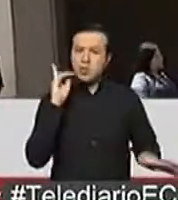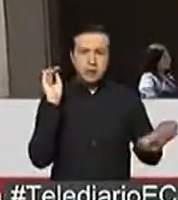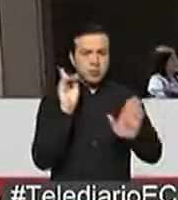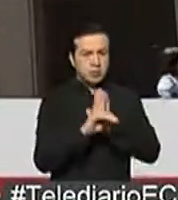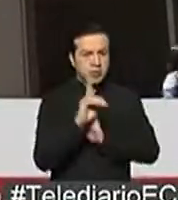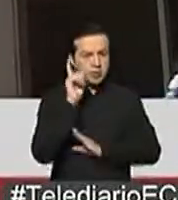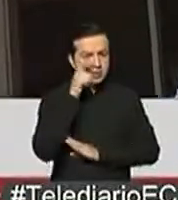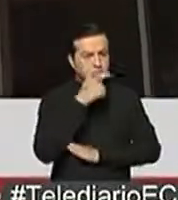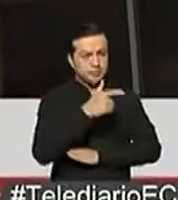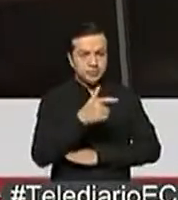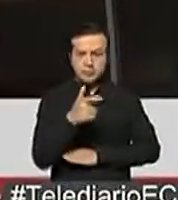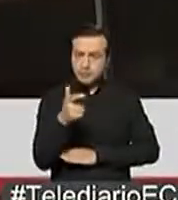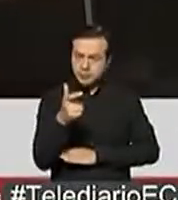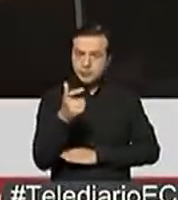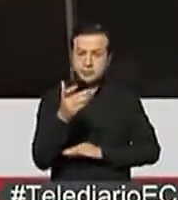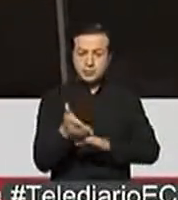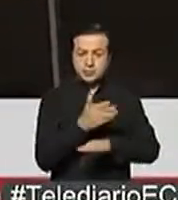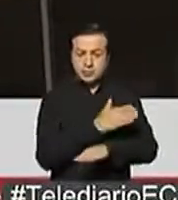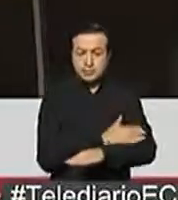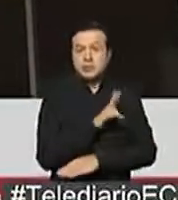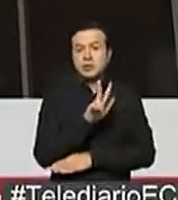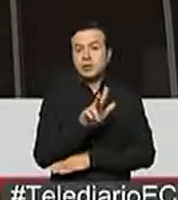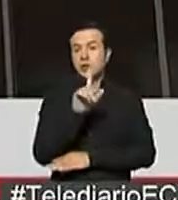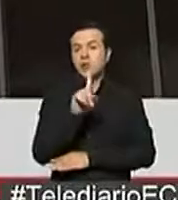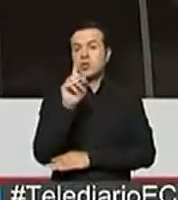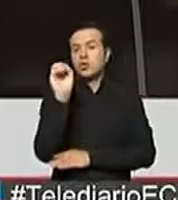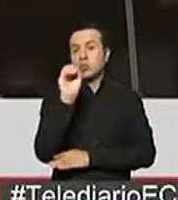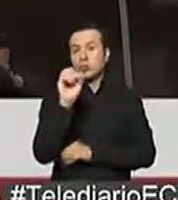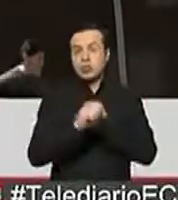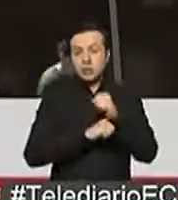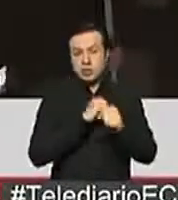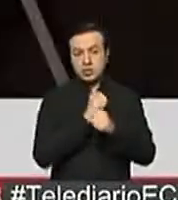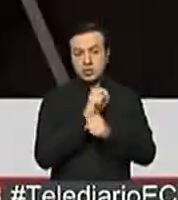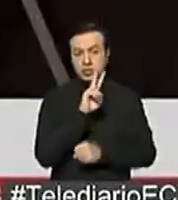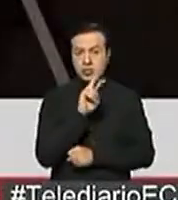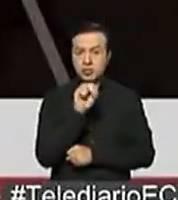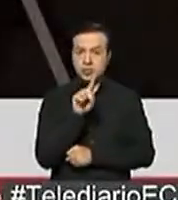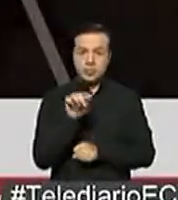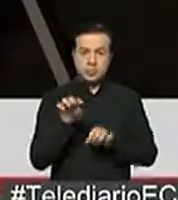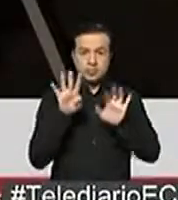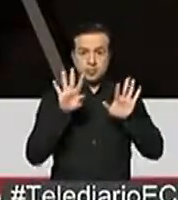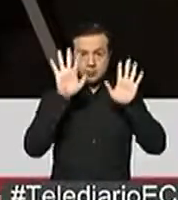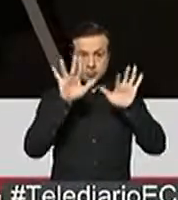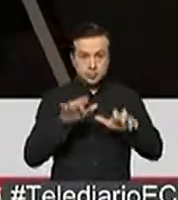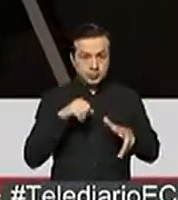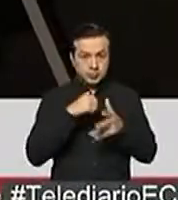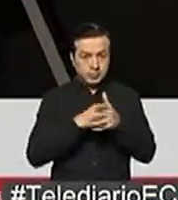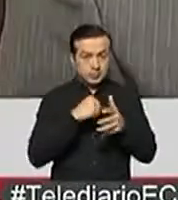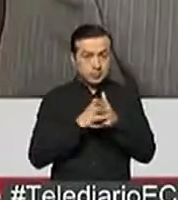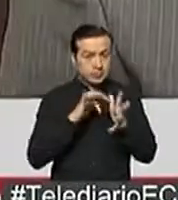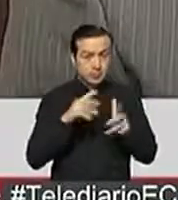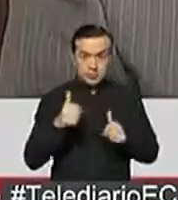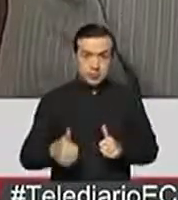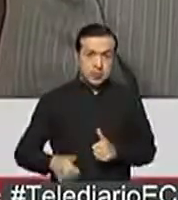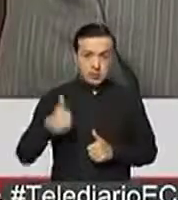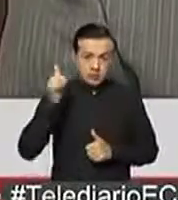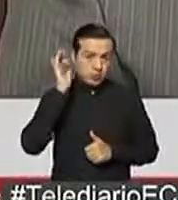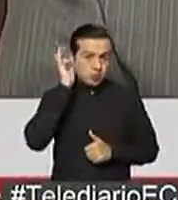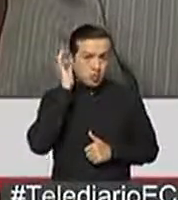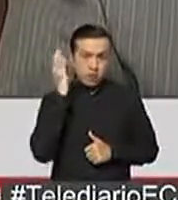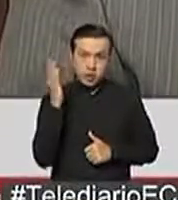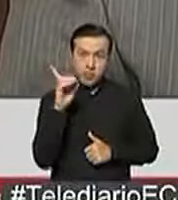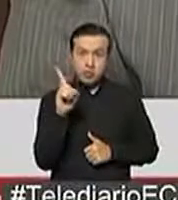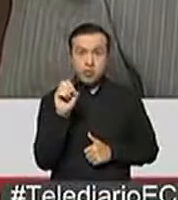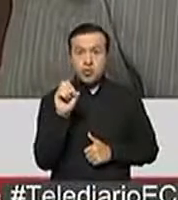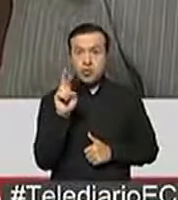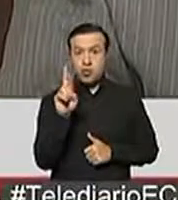la Fiscalía General del Estado el pasado 31 de octubre del 2019 por la Secretaría Anticorrupción. Su titular, Dora Ordóñez,